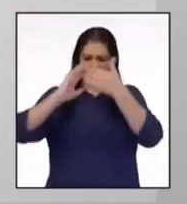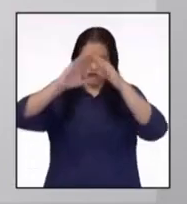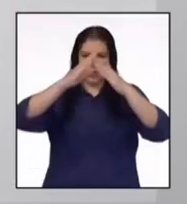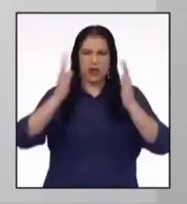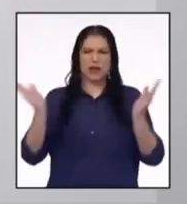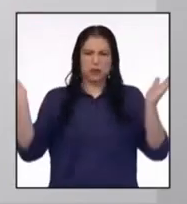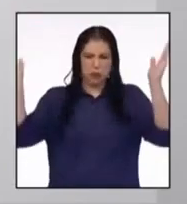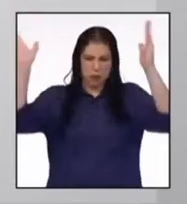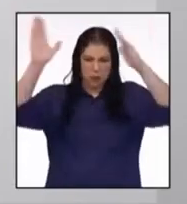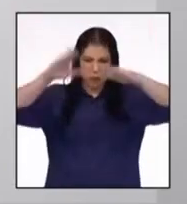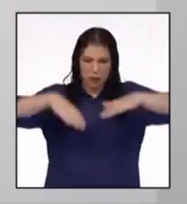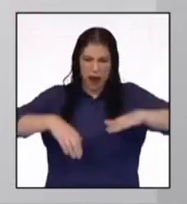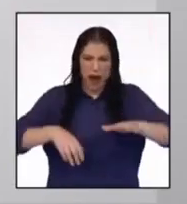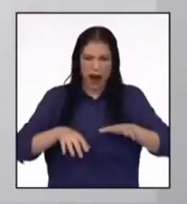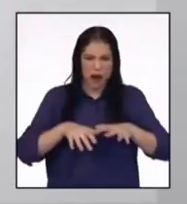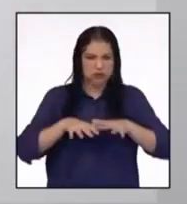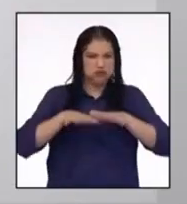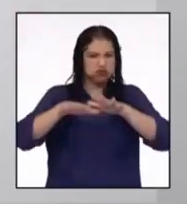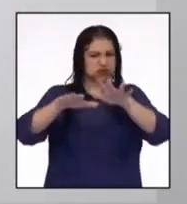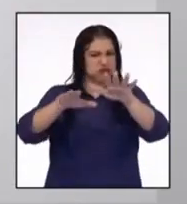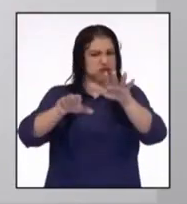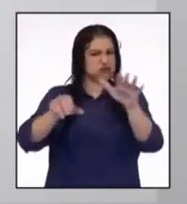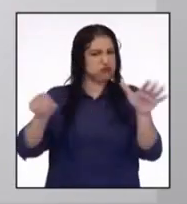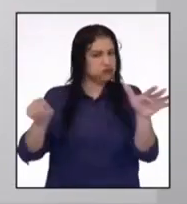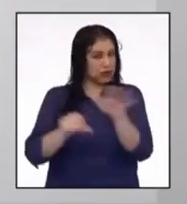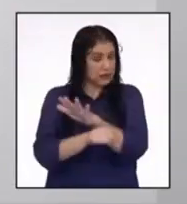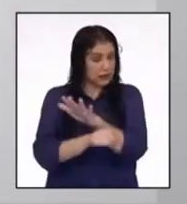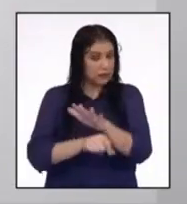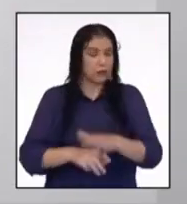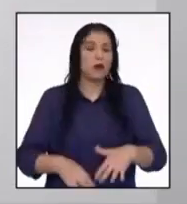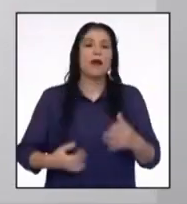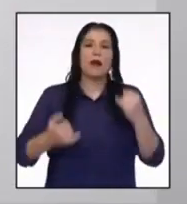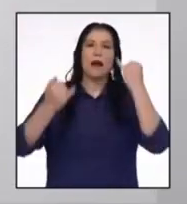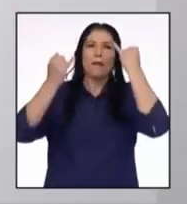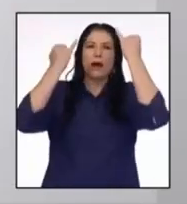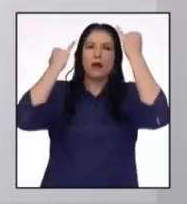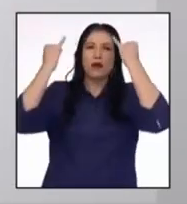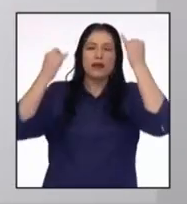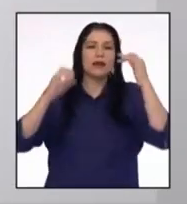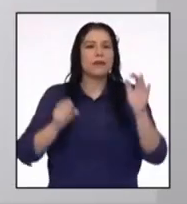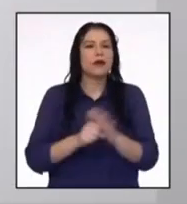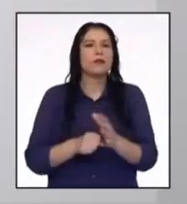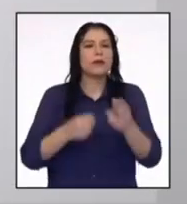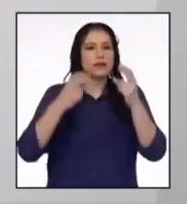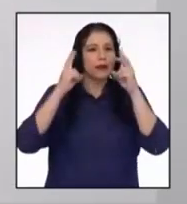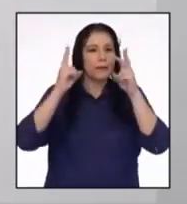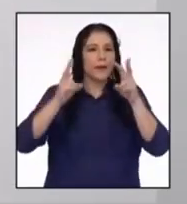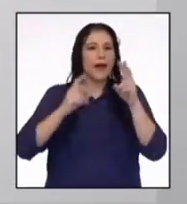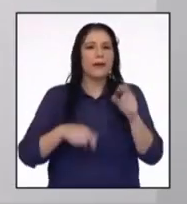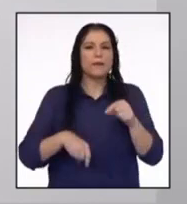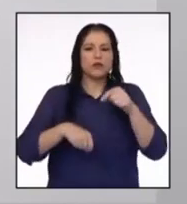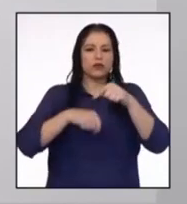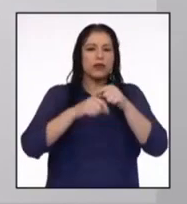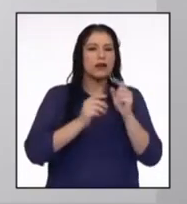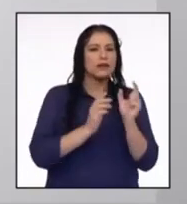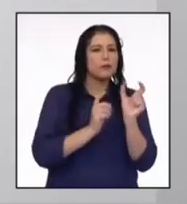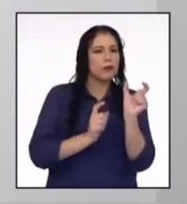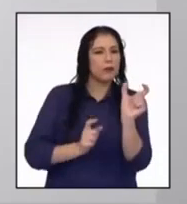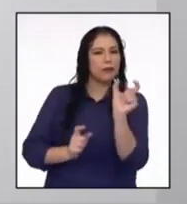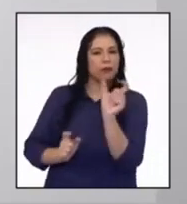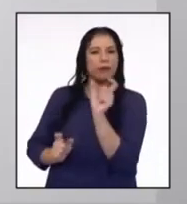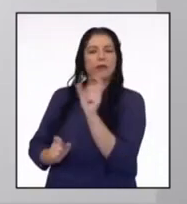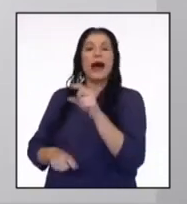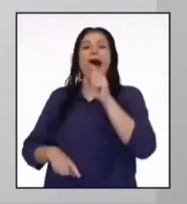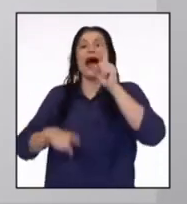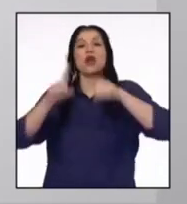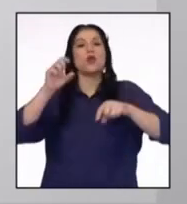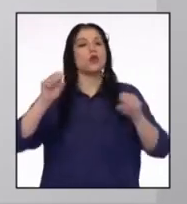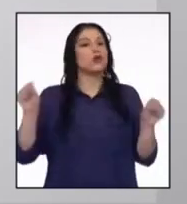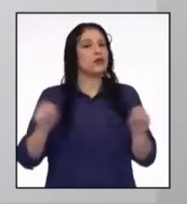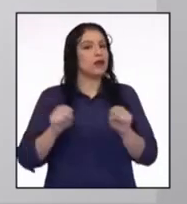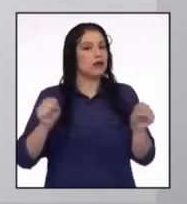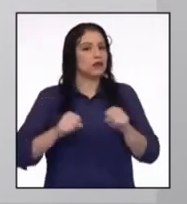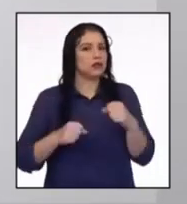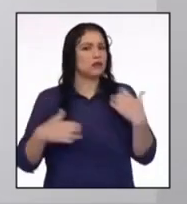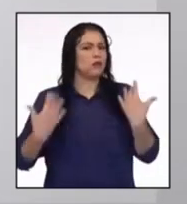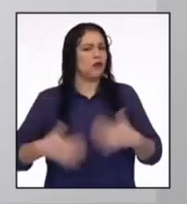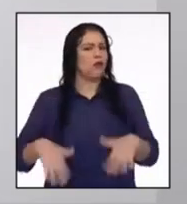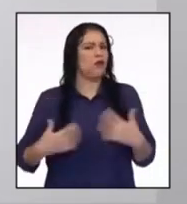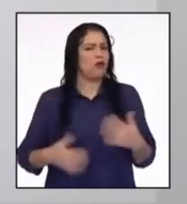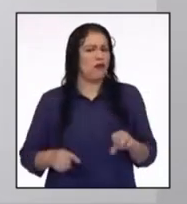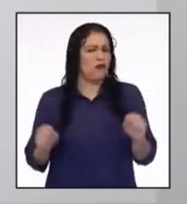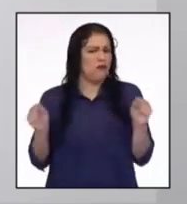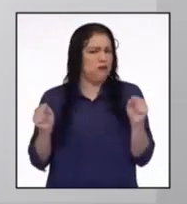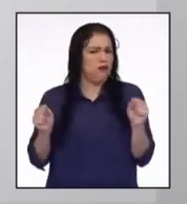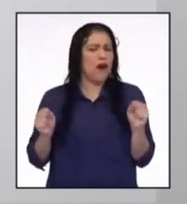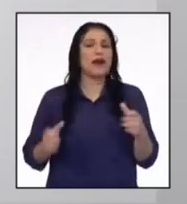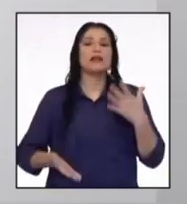reflexionar. Para tener una idea más completa, veamos en la siguiente línea de tiempo algunos de los sismos de gran